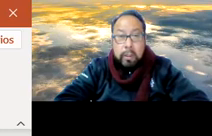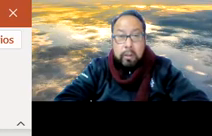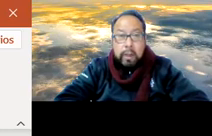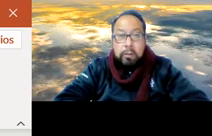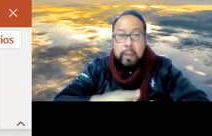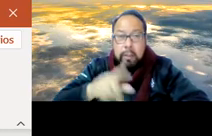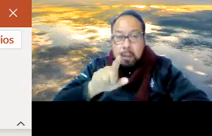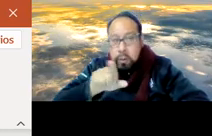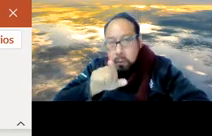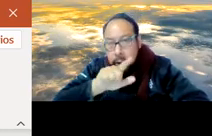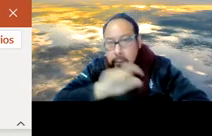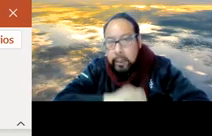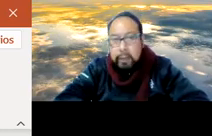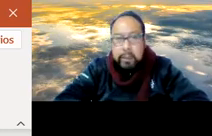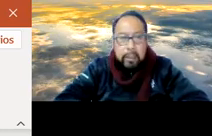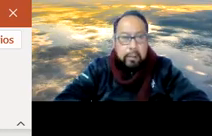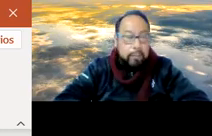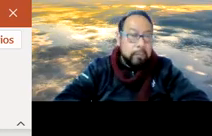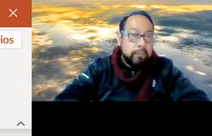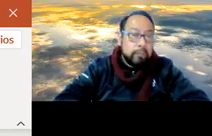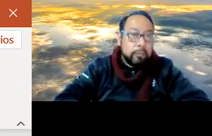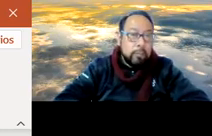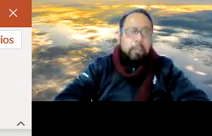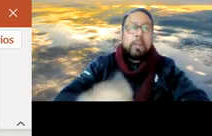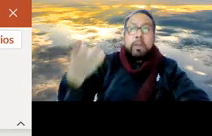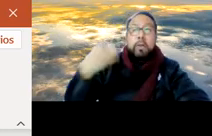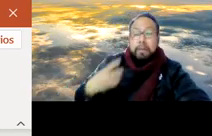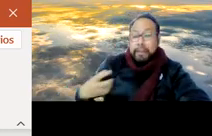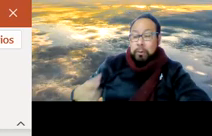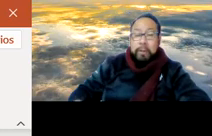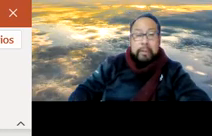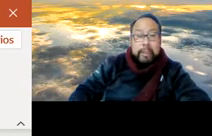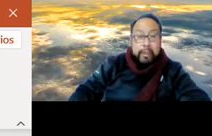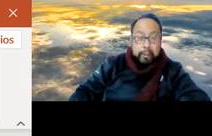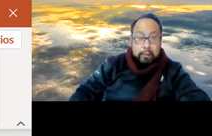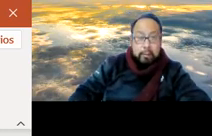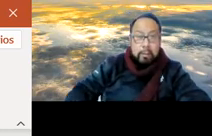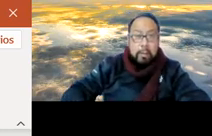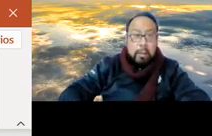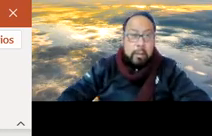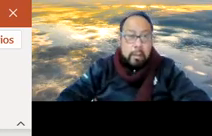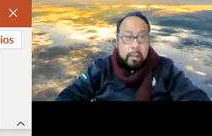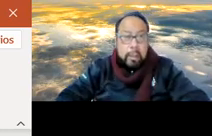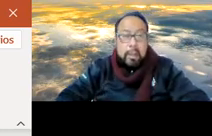coloquios y congresos. Ahí se le mucho, pero también en revistas. Sobre todo en revistas universitarias.